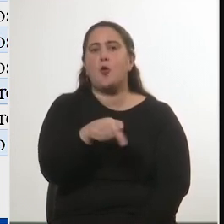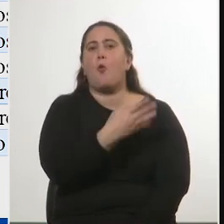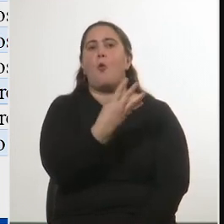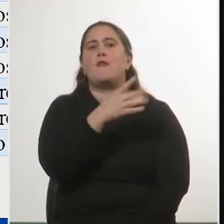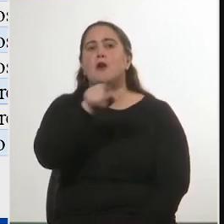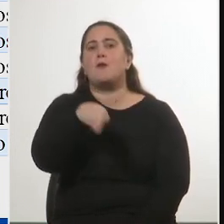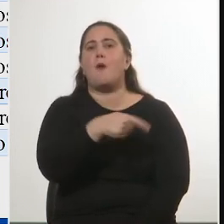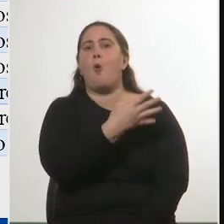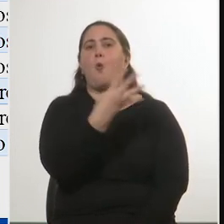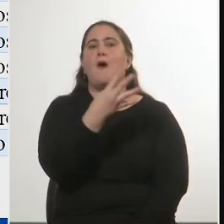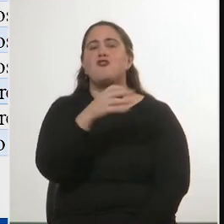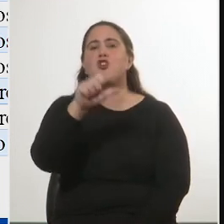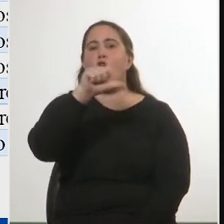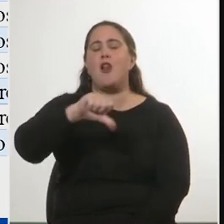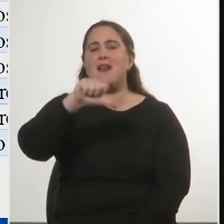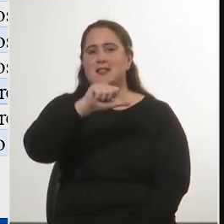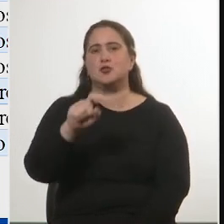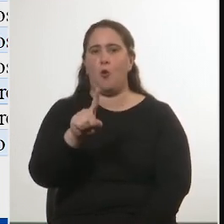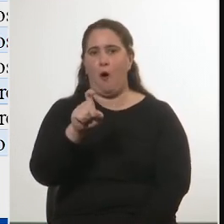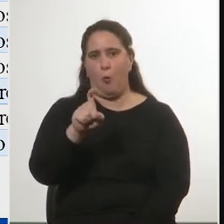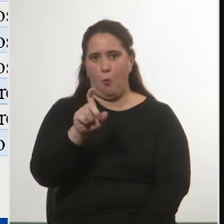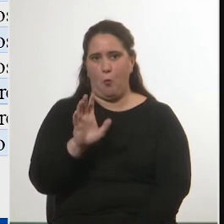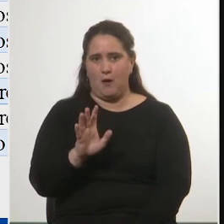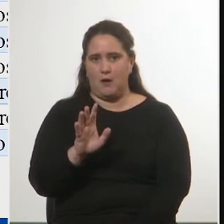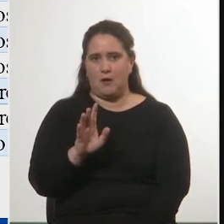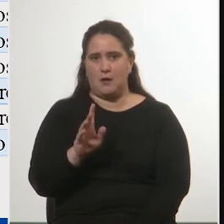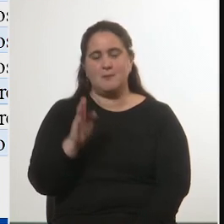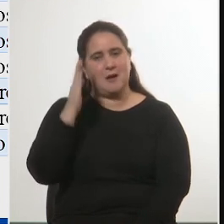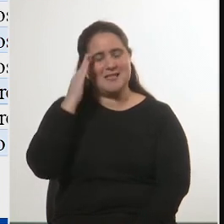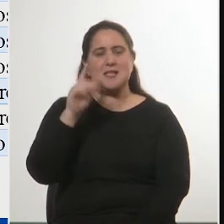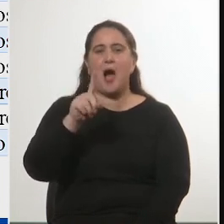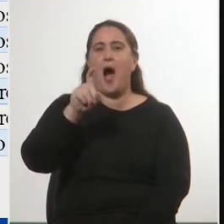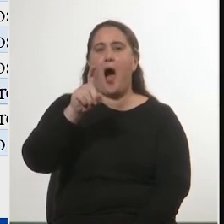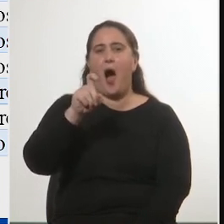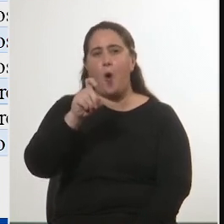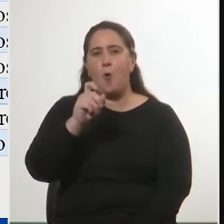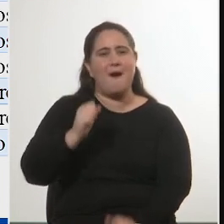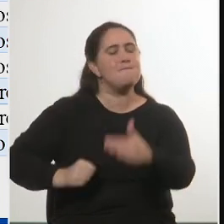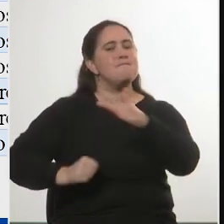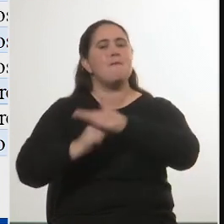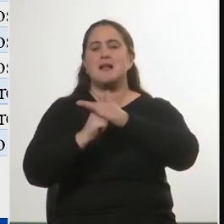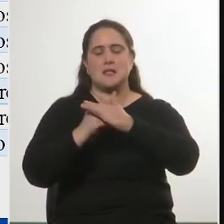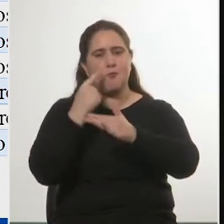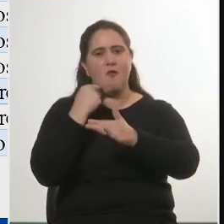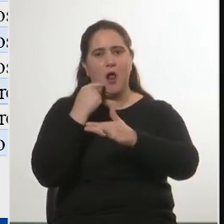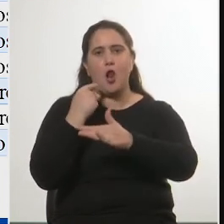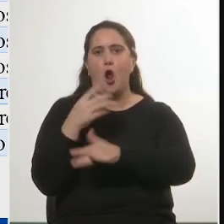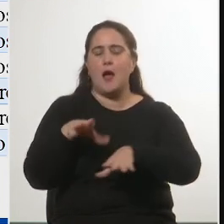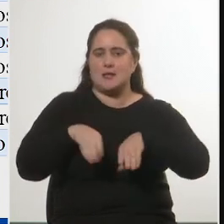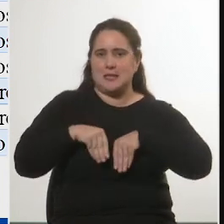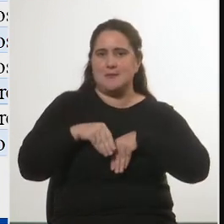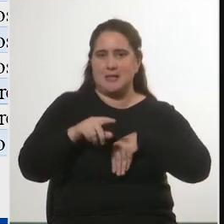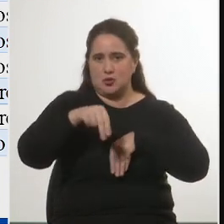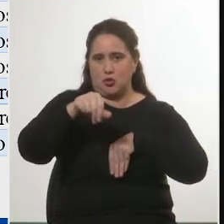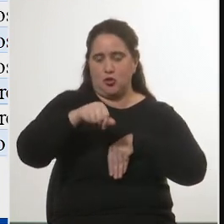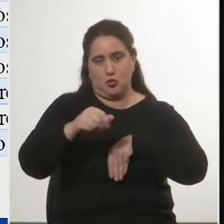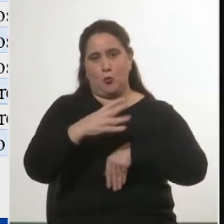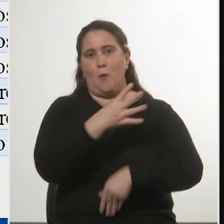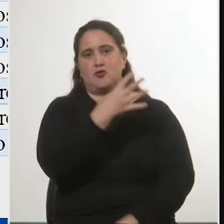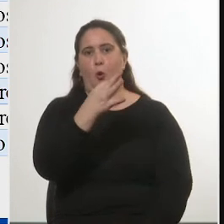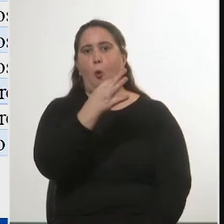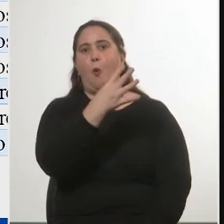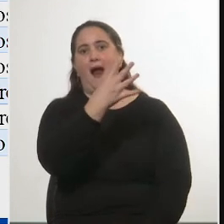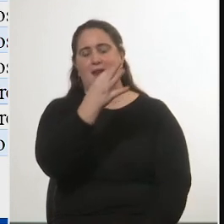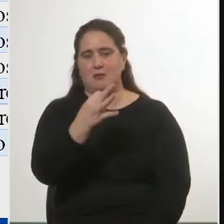a 4,4 litros de agua, considerando que el agua tiene los valores máximos permitidos de sodio de